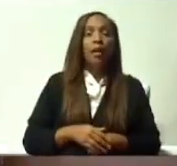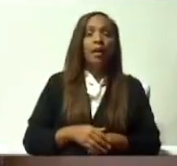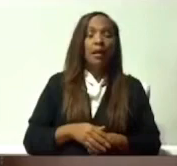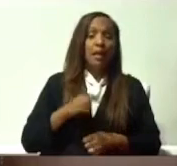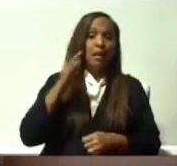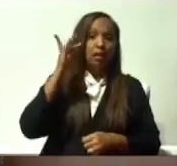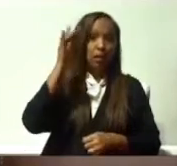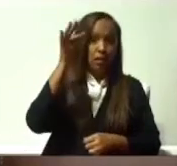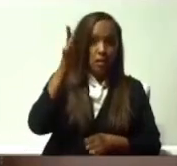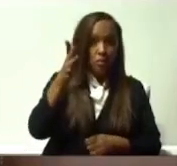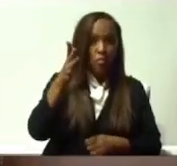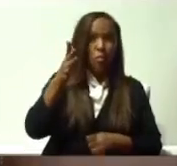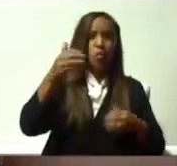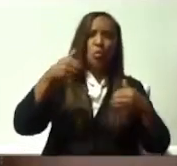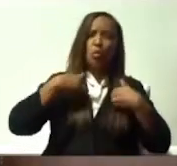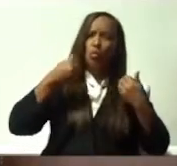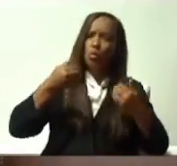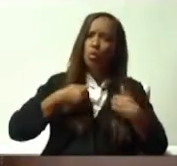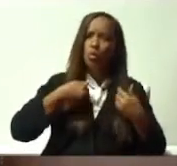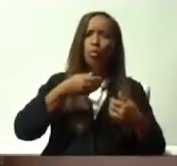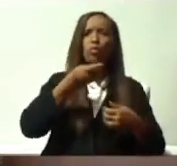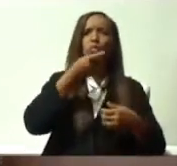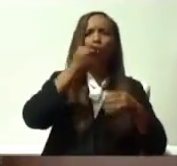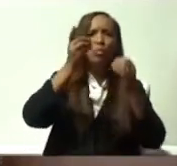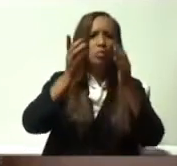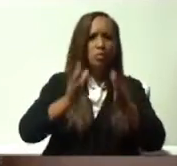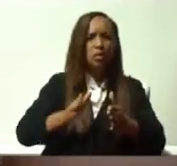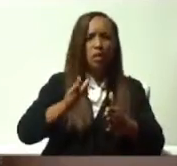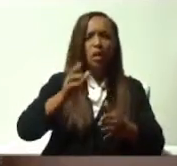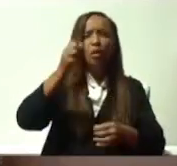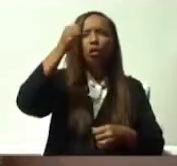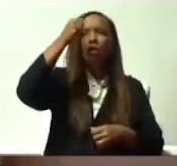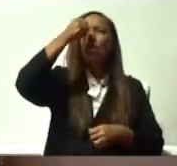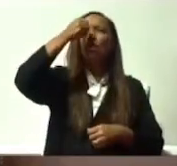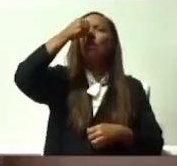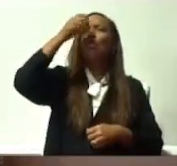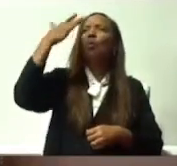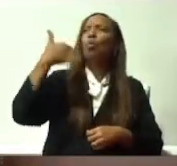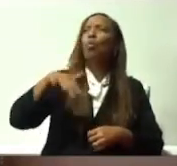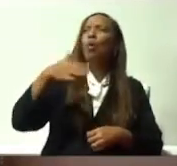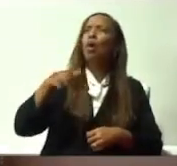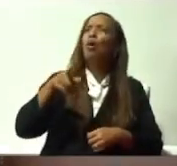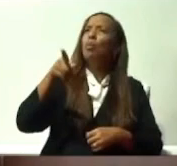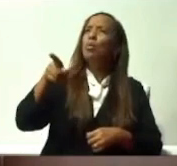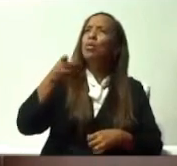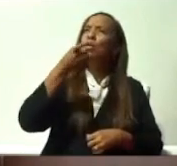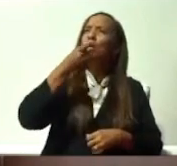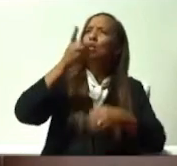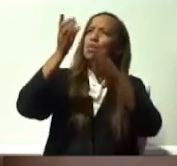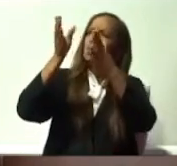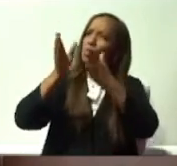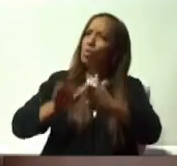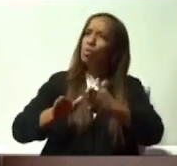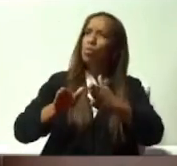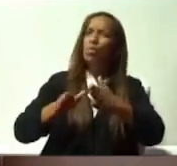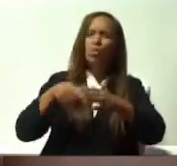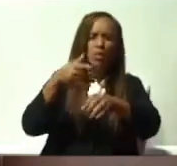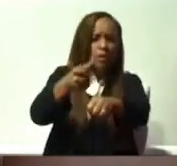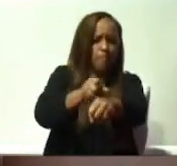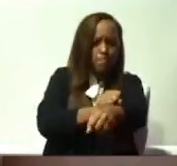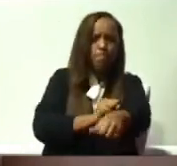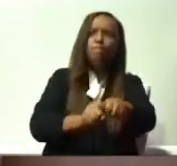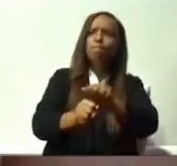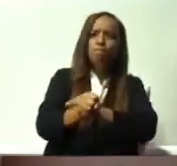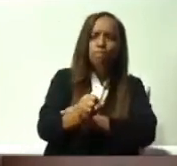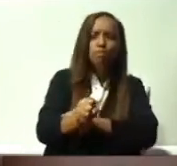dominicano que lo dio todo para que esta república sea cada vez más grande. Y eso, hoy tenemos